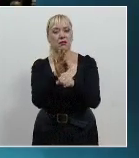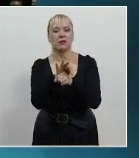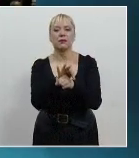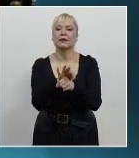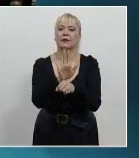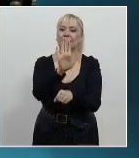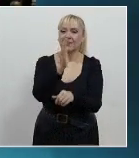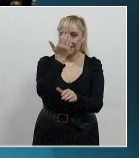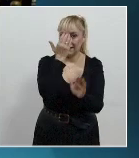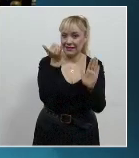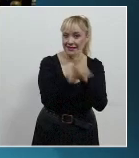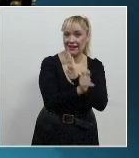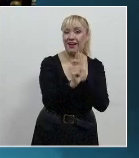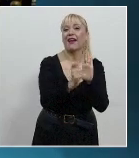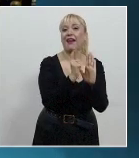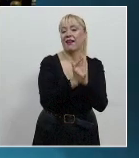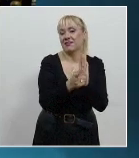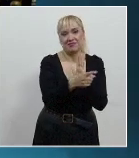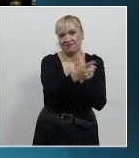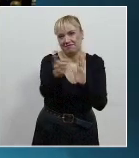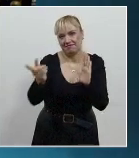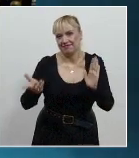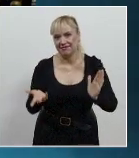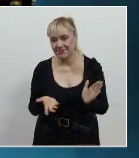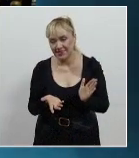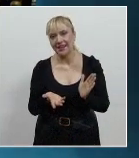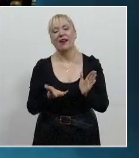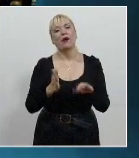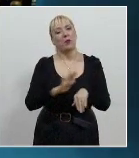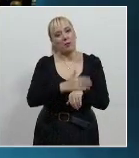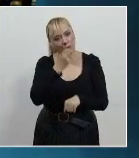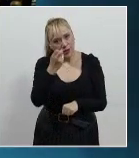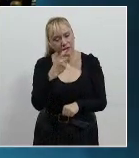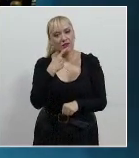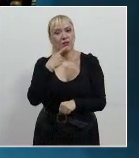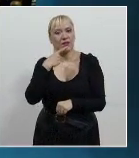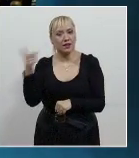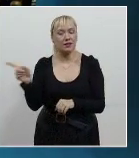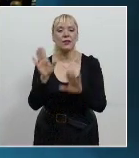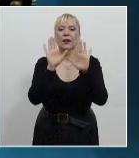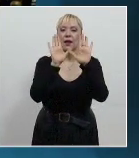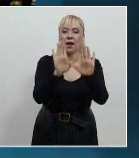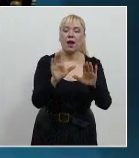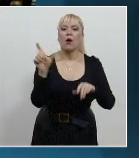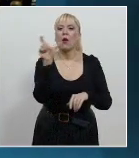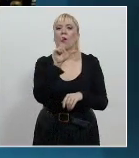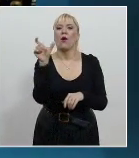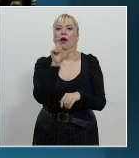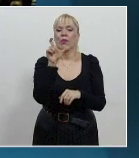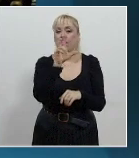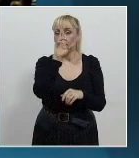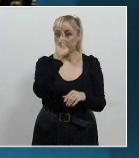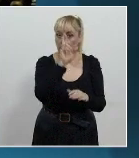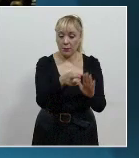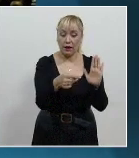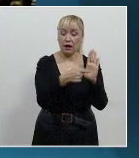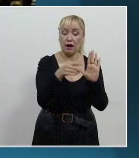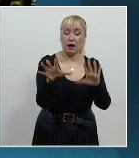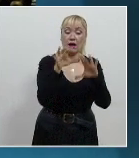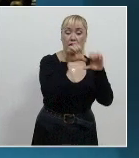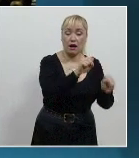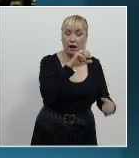Frente a estudiantes y académicos, el juez de distrito destacó que los niveles de contacto y los controles provisionales